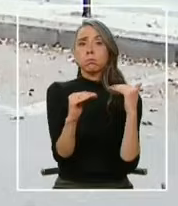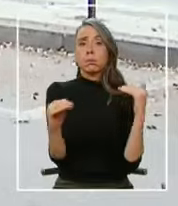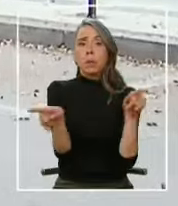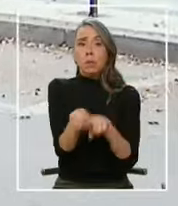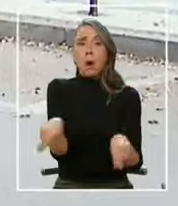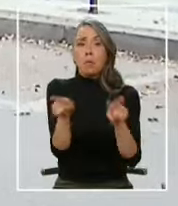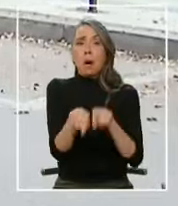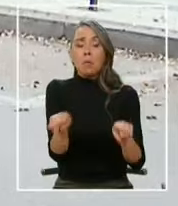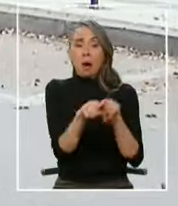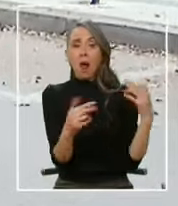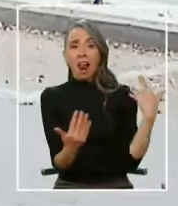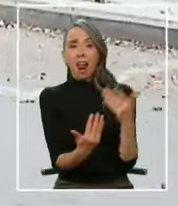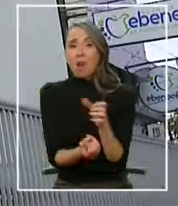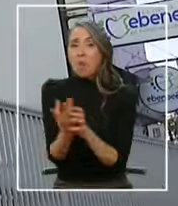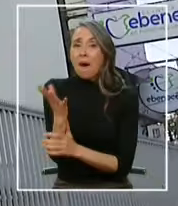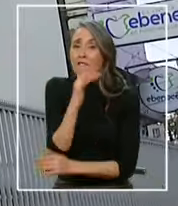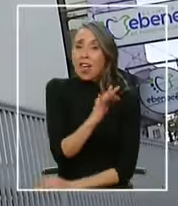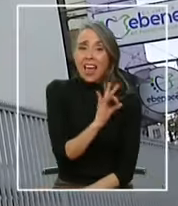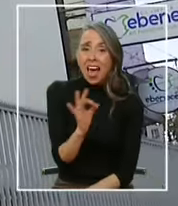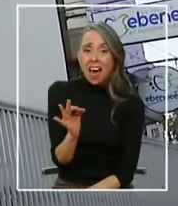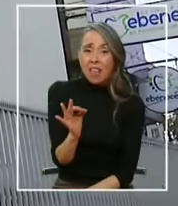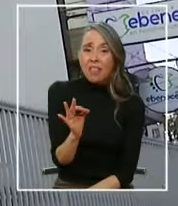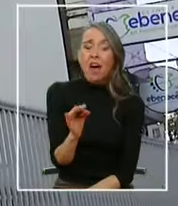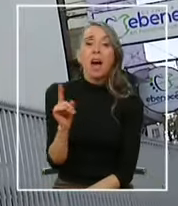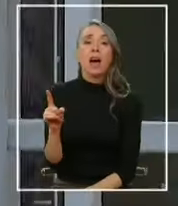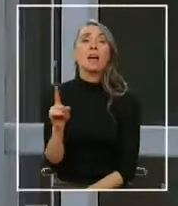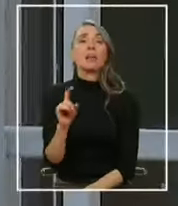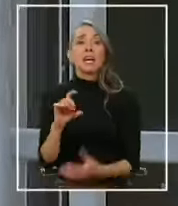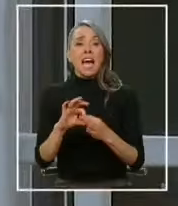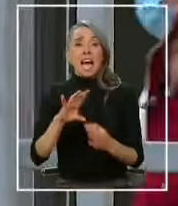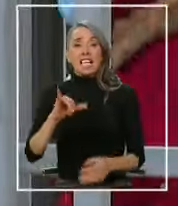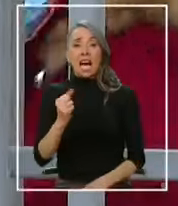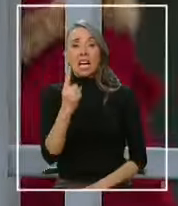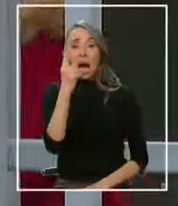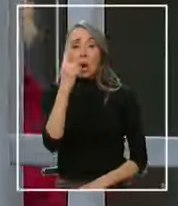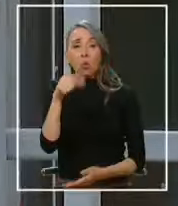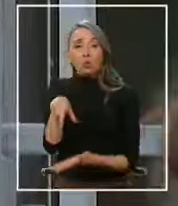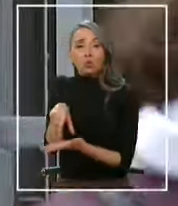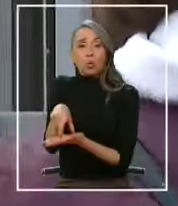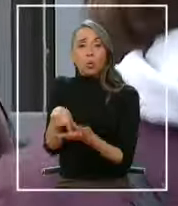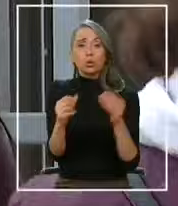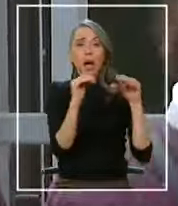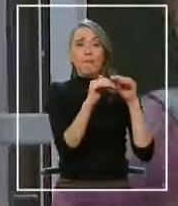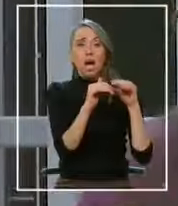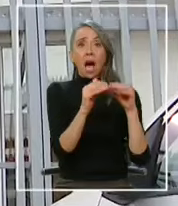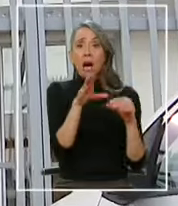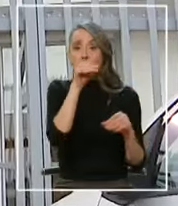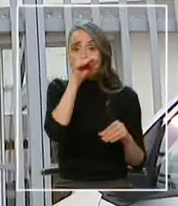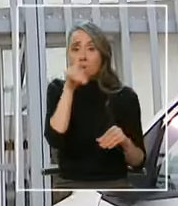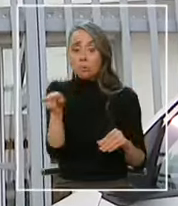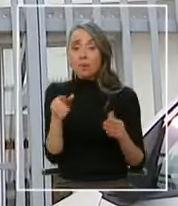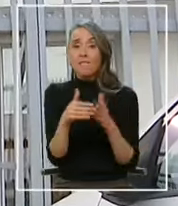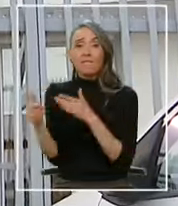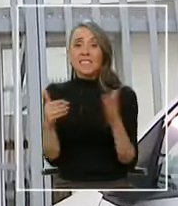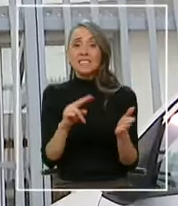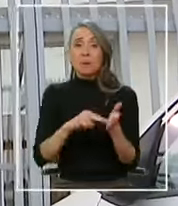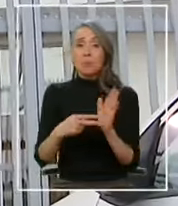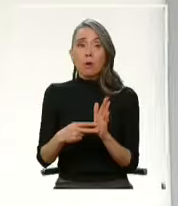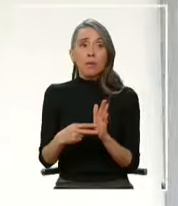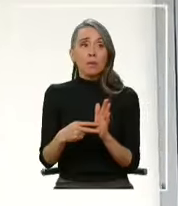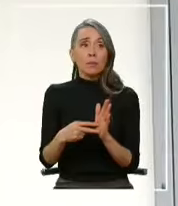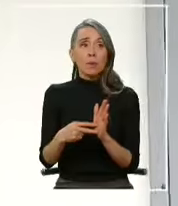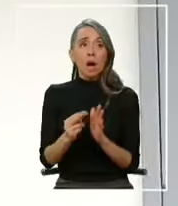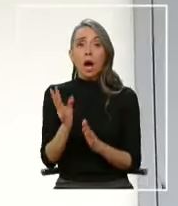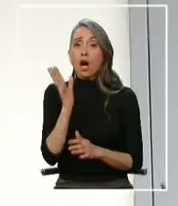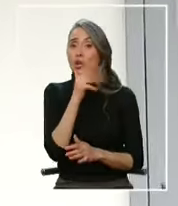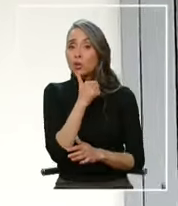hay nada nuevo acá. En La Granja también hay una sola sucursal. Uno de los problemas que tienen los vecinos de esta zona es